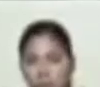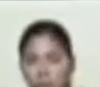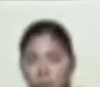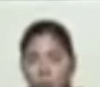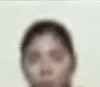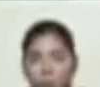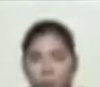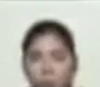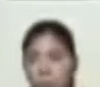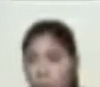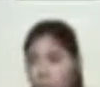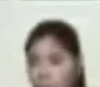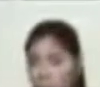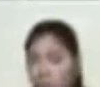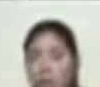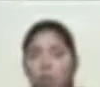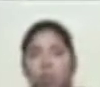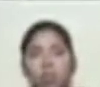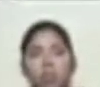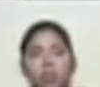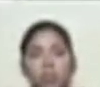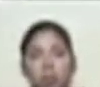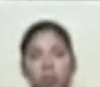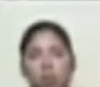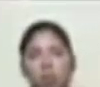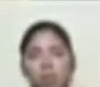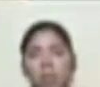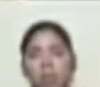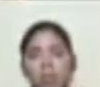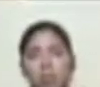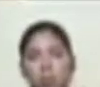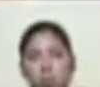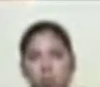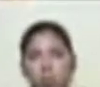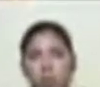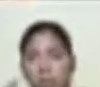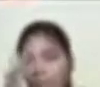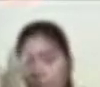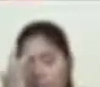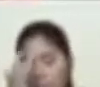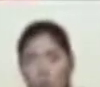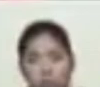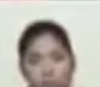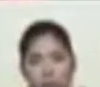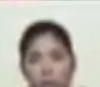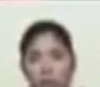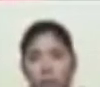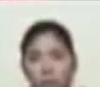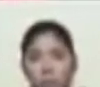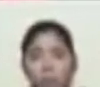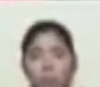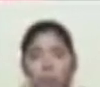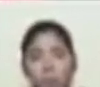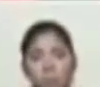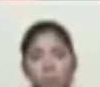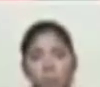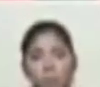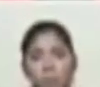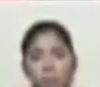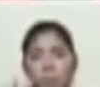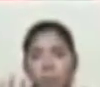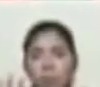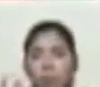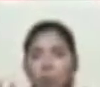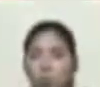El país Estados Unidos ha advertido que está lista para firmar una orden de intervención militar si Nicolás Maduro no acepta la realización de elecciones